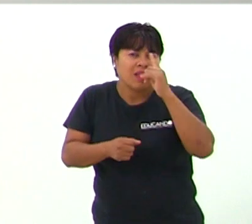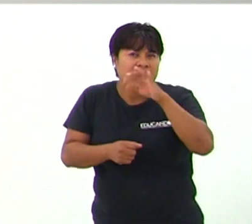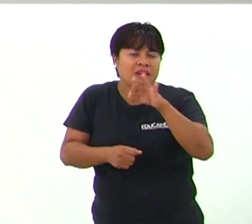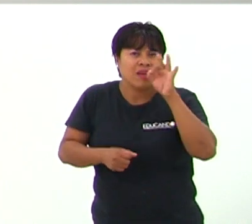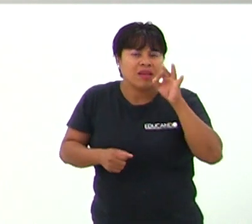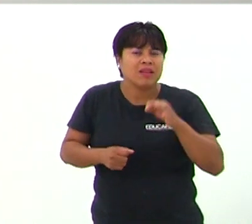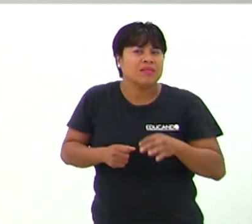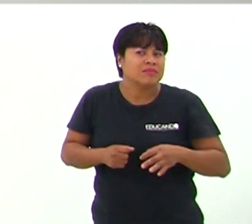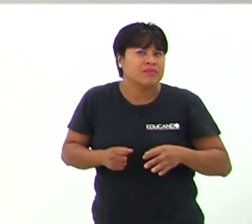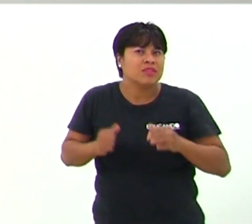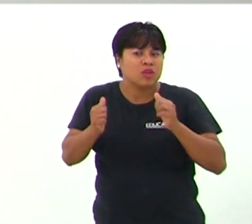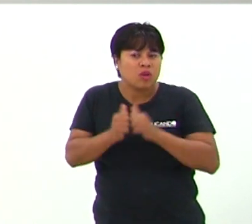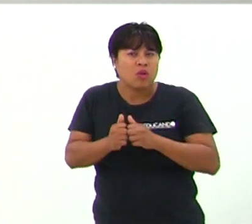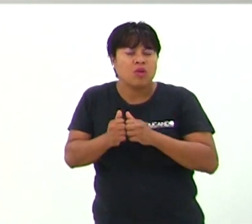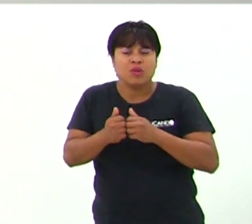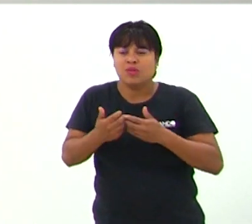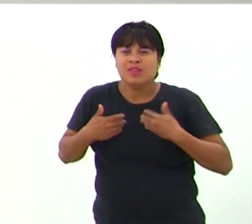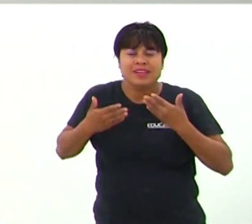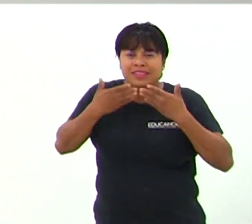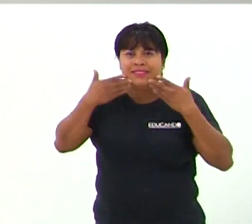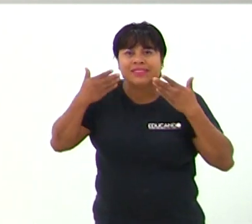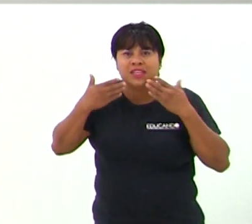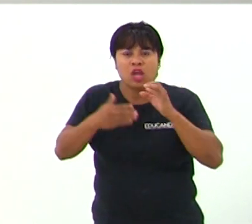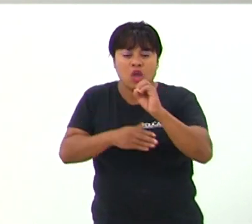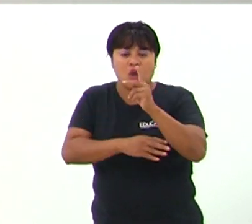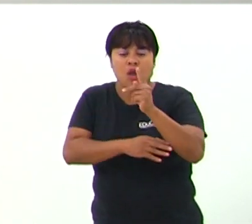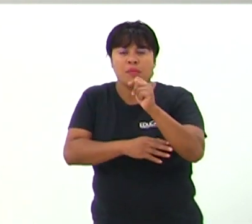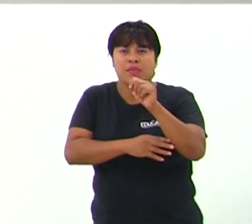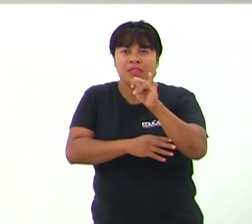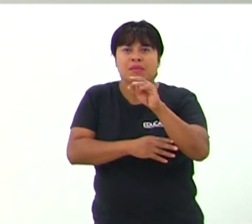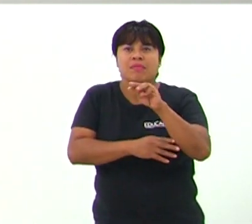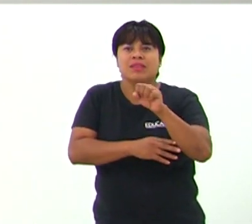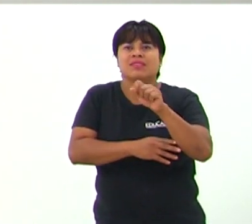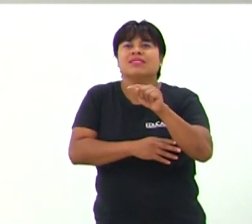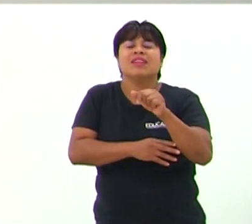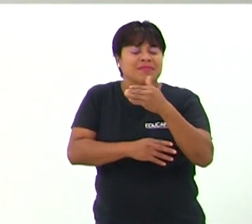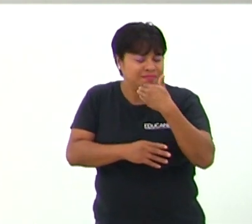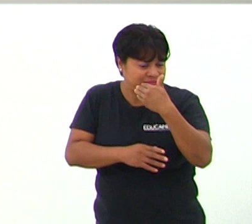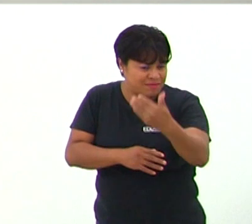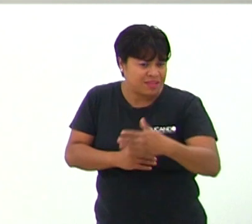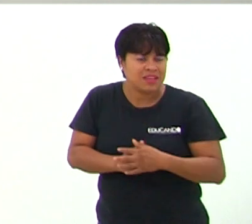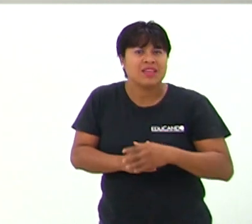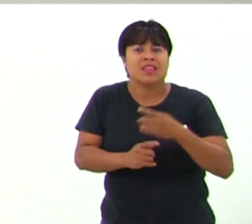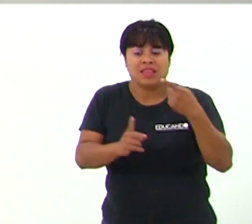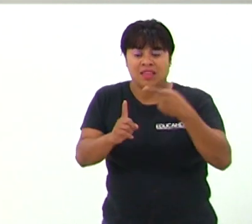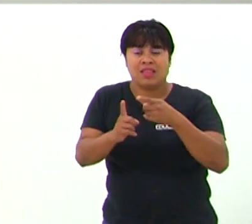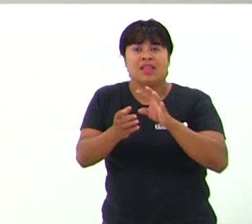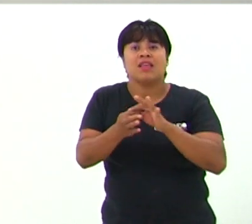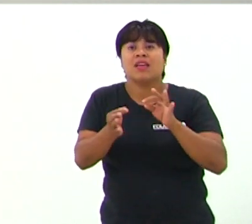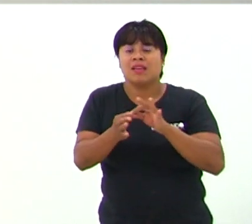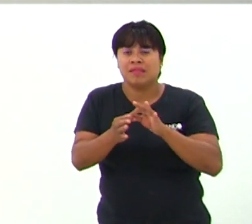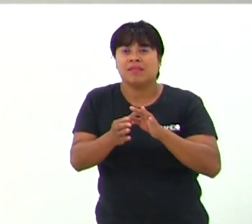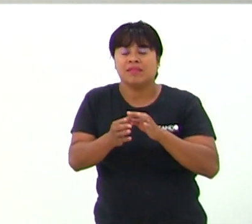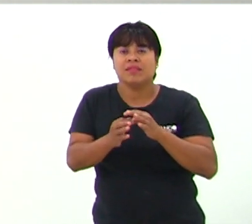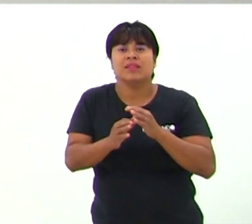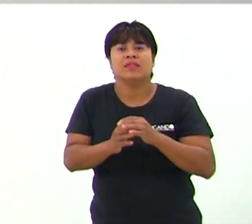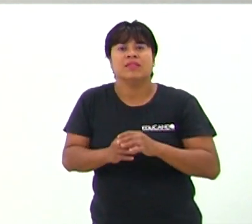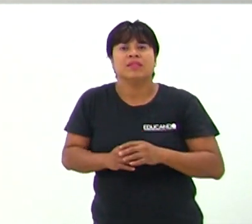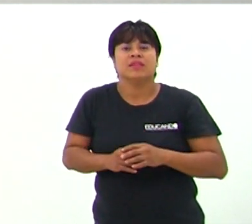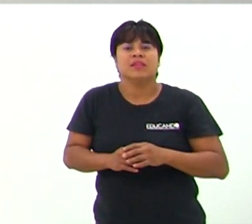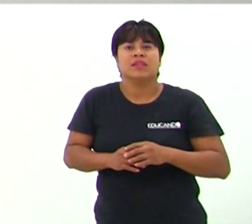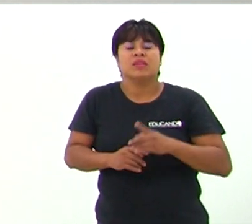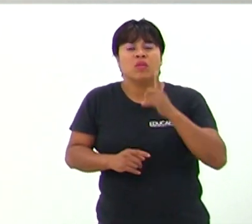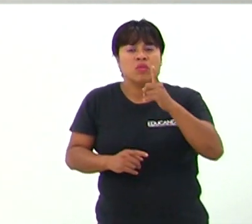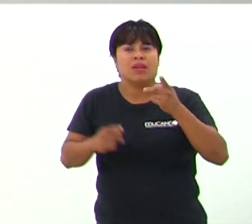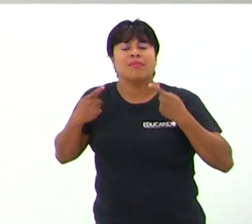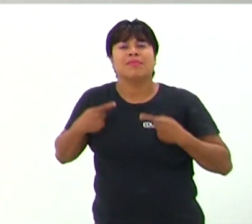Con singular entusiasmo, por ahí me dicen que optimista. Muy bien, nos referimos o se refiere la frase a